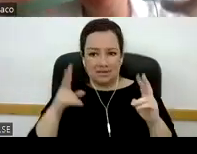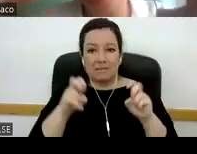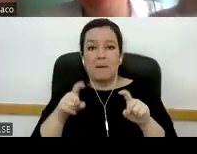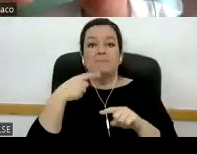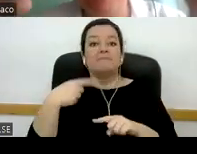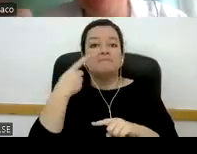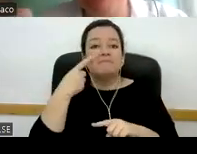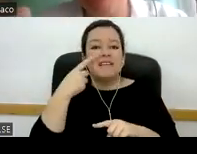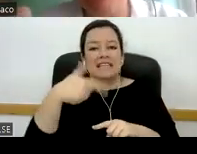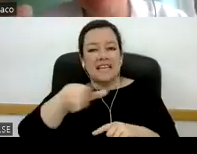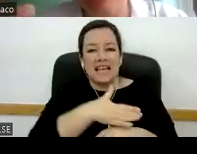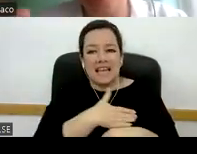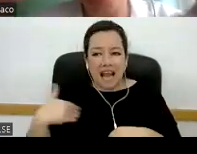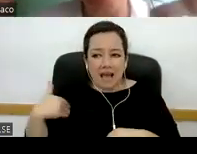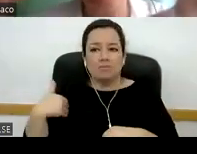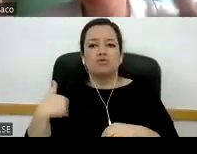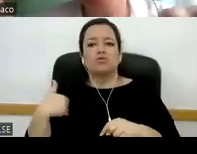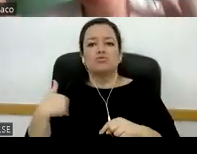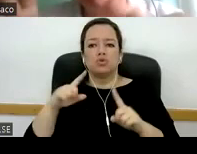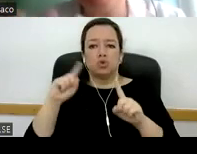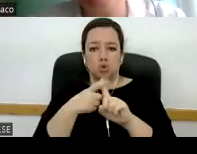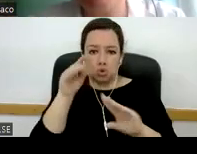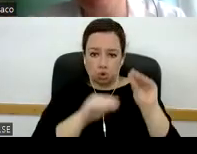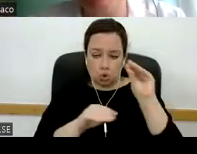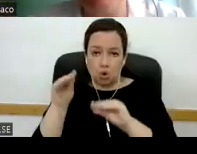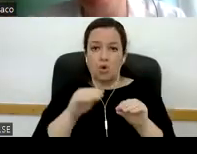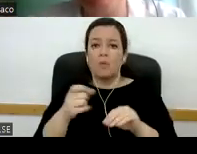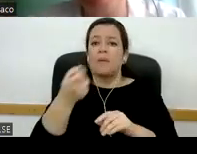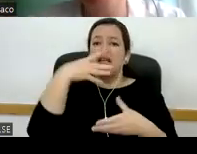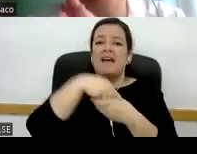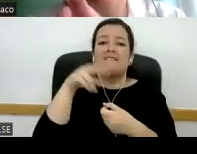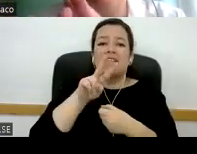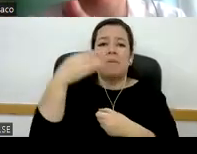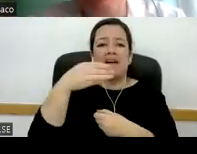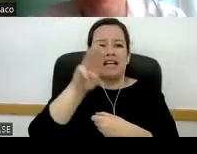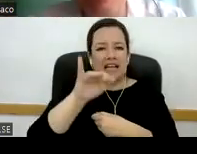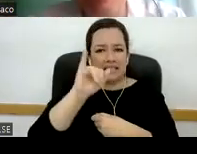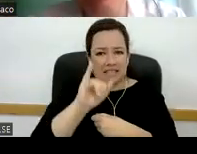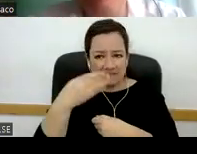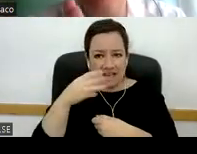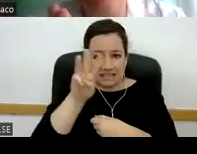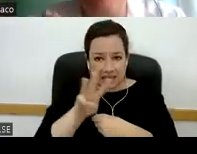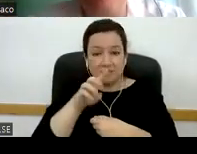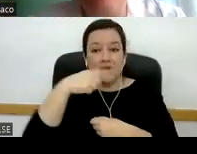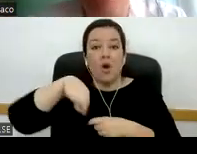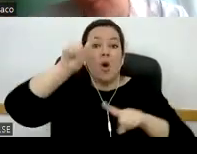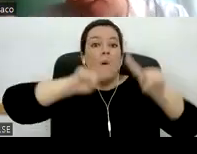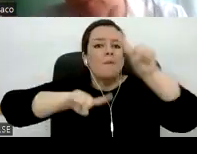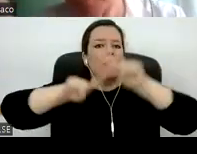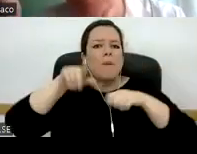el que más nos interesa actuar. De hecho, hay medicamentos a base de vitamina B3. El problema que tenemos